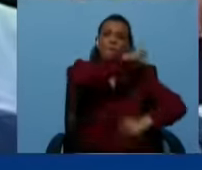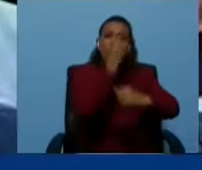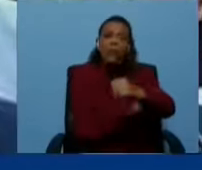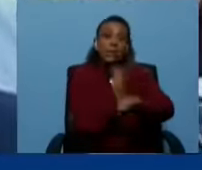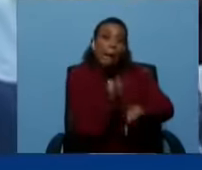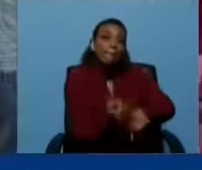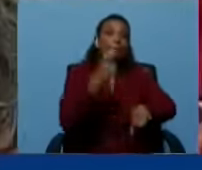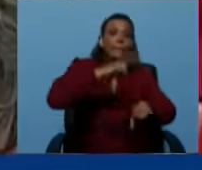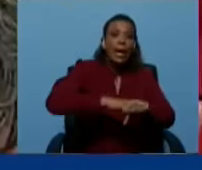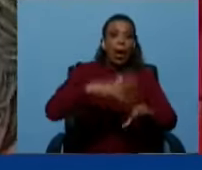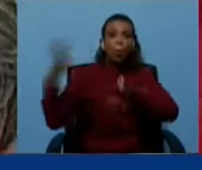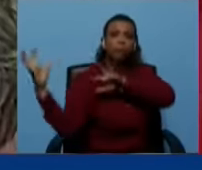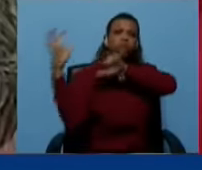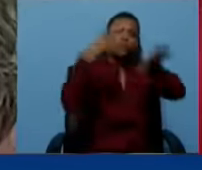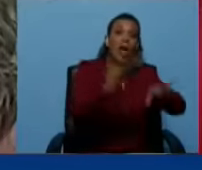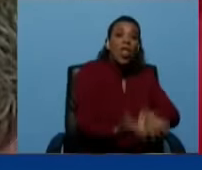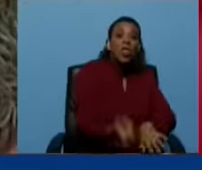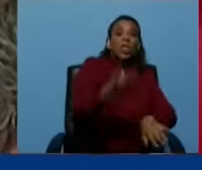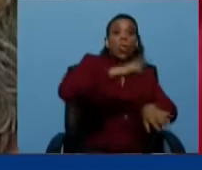europeo y español.